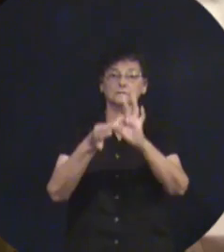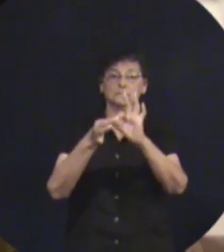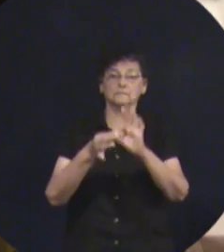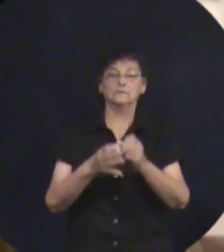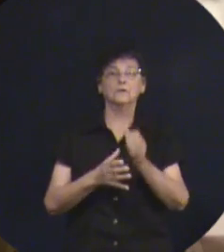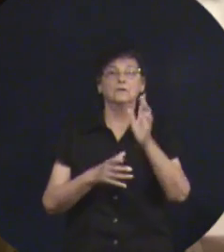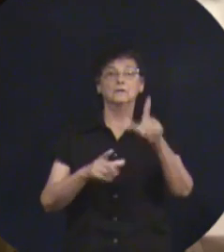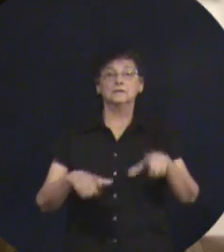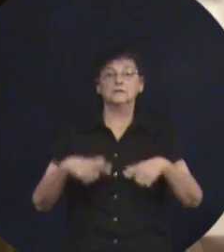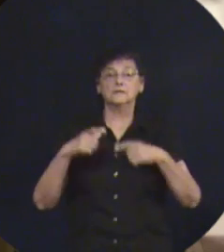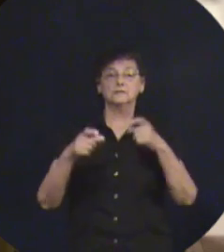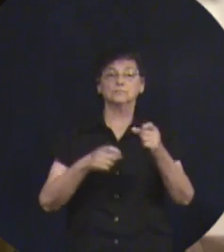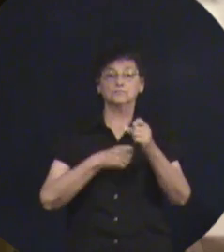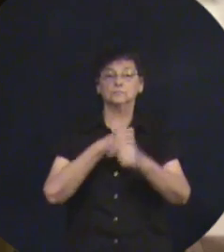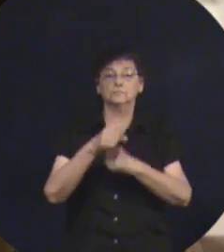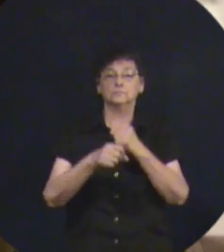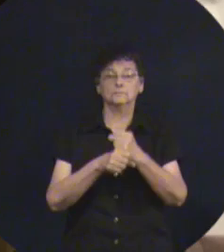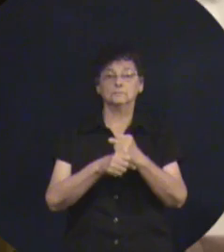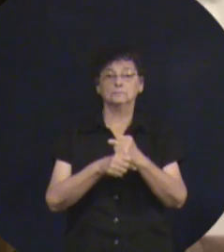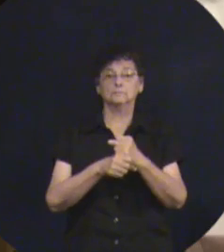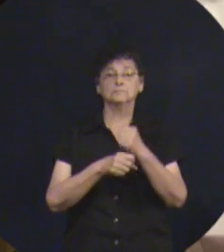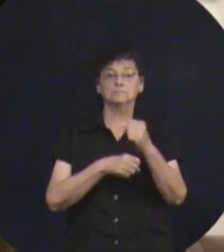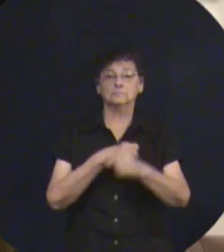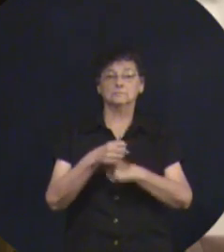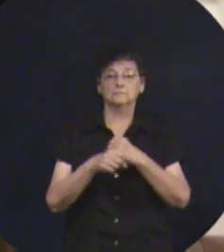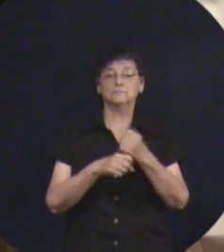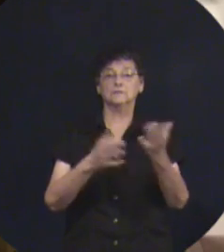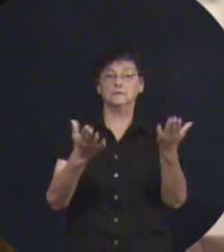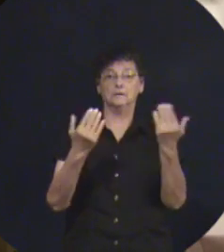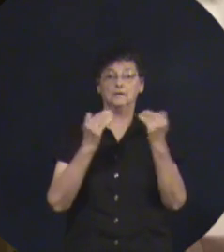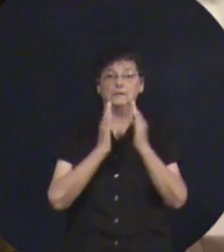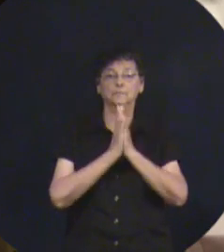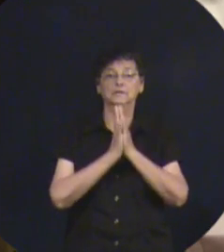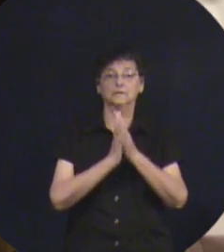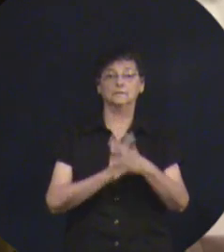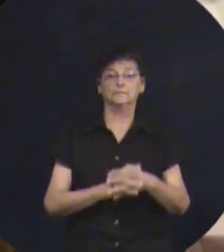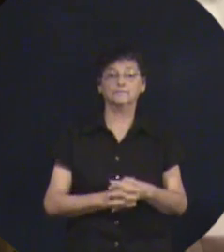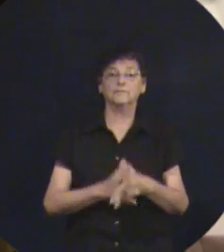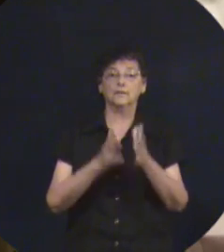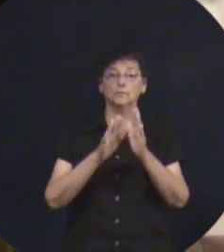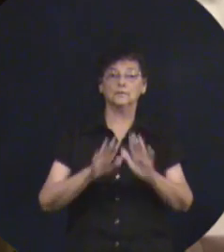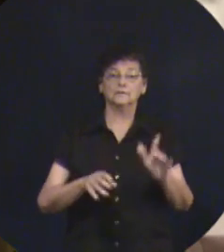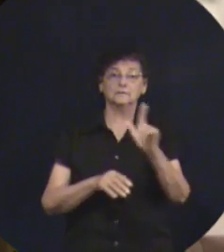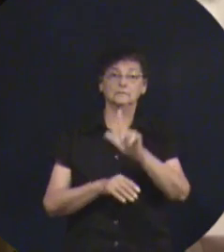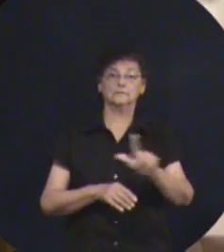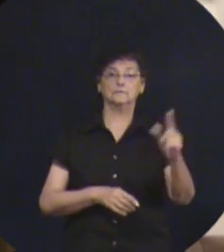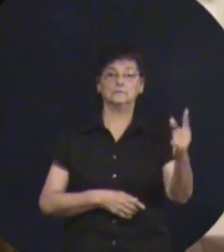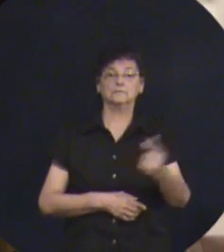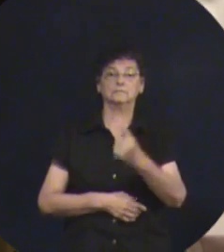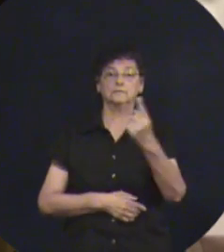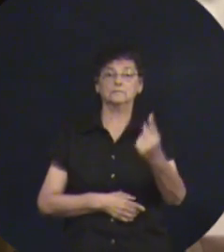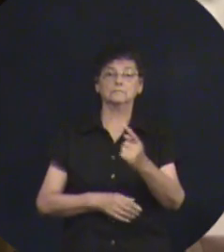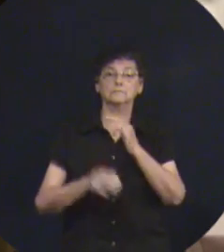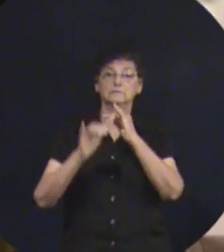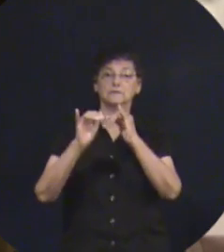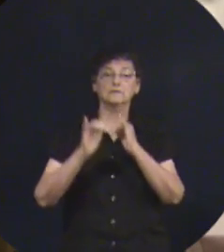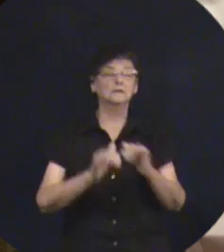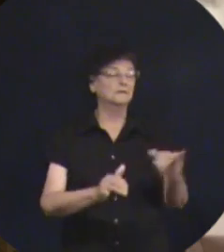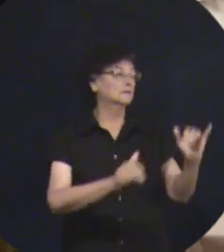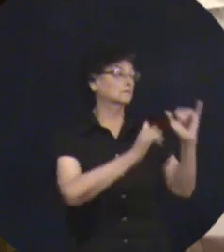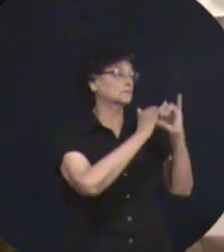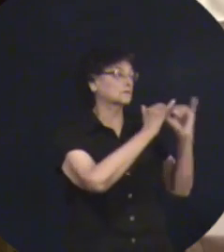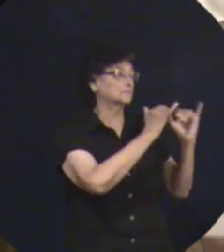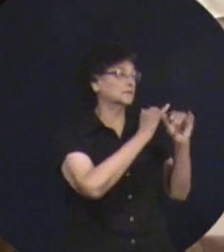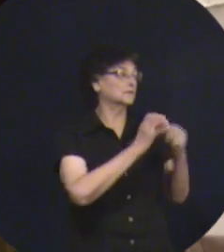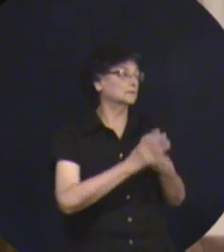unidad. Tú que vives y reinas por los siglos de los siglos. Amén. La paz del Señor esté siempre con ustedes.